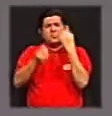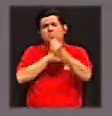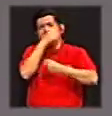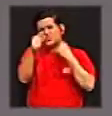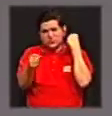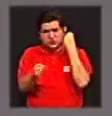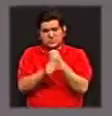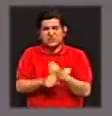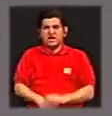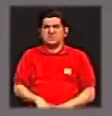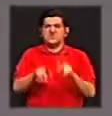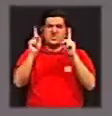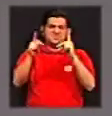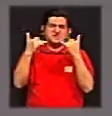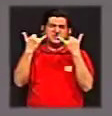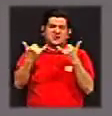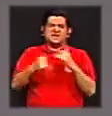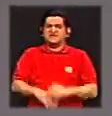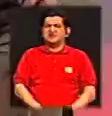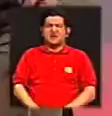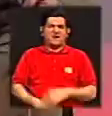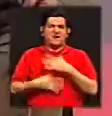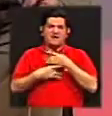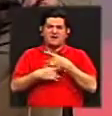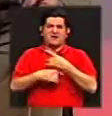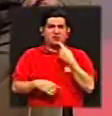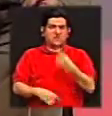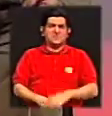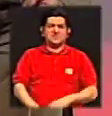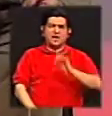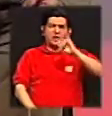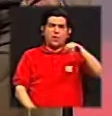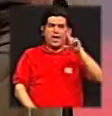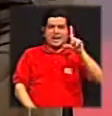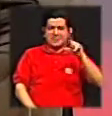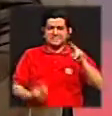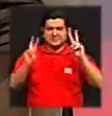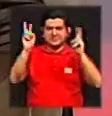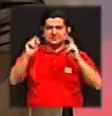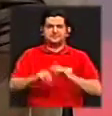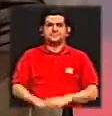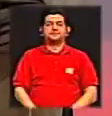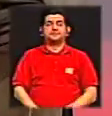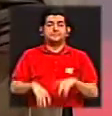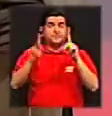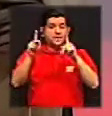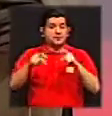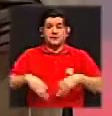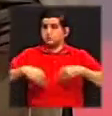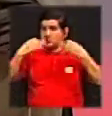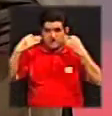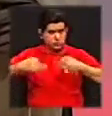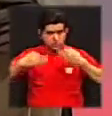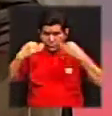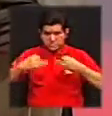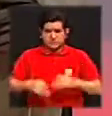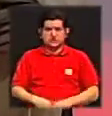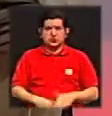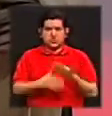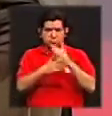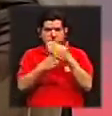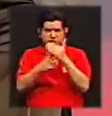pues hay un desencanto, como decía Juan Lintz. Los indecisos se reparten de